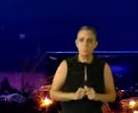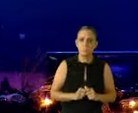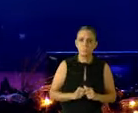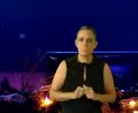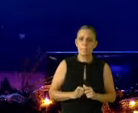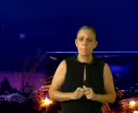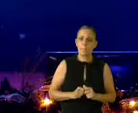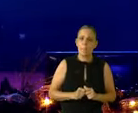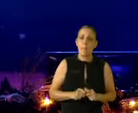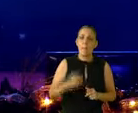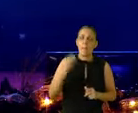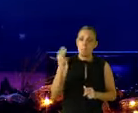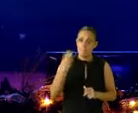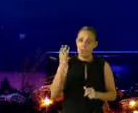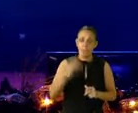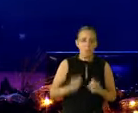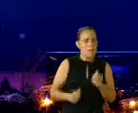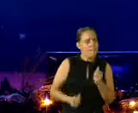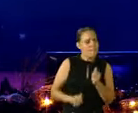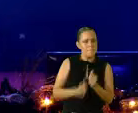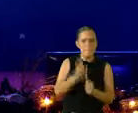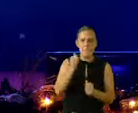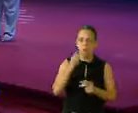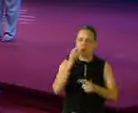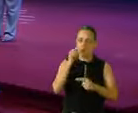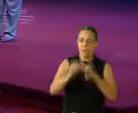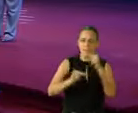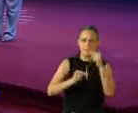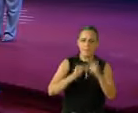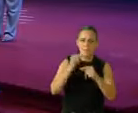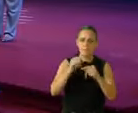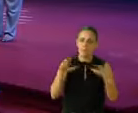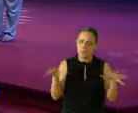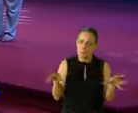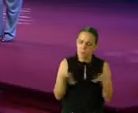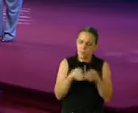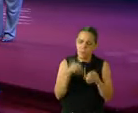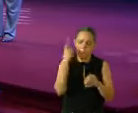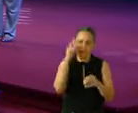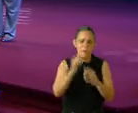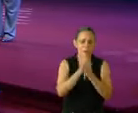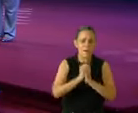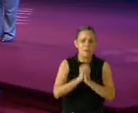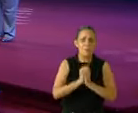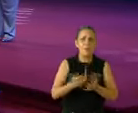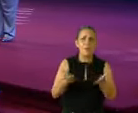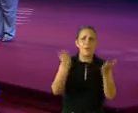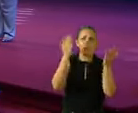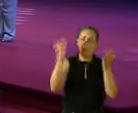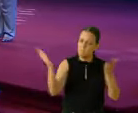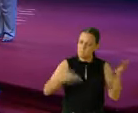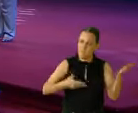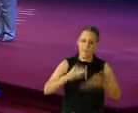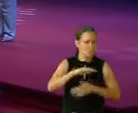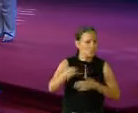se reúne para adorar a Dios. Así que venga si tiene el espíritu joven. Amén. Y